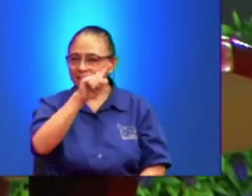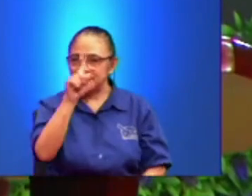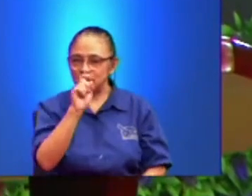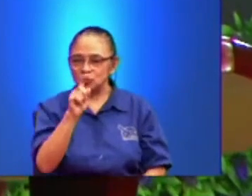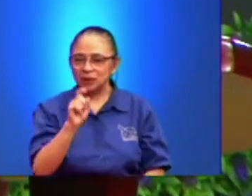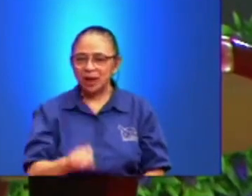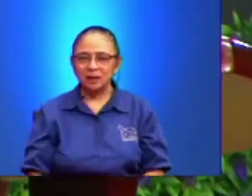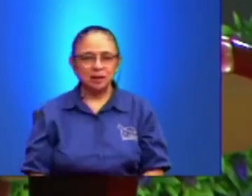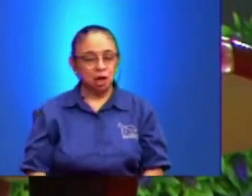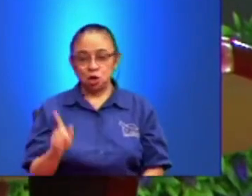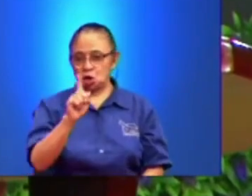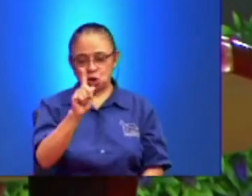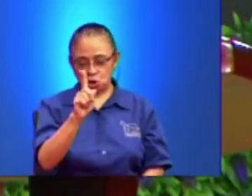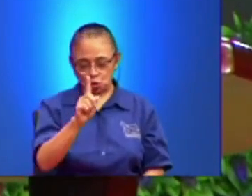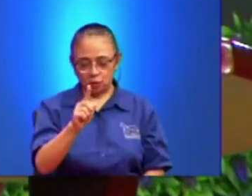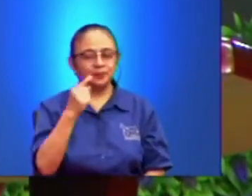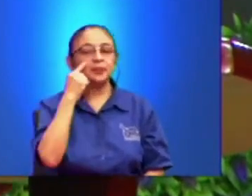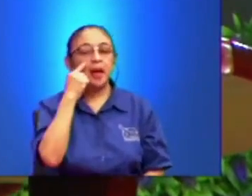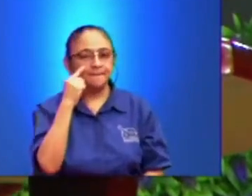no